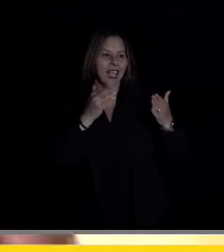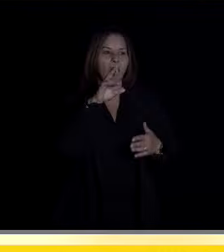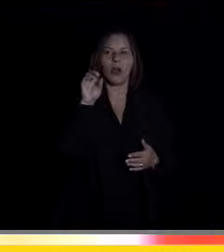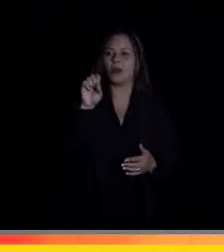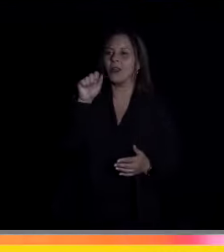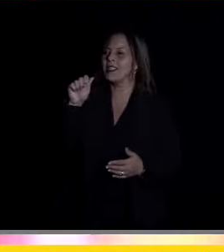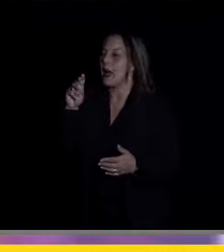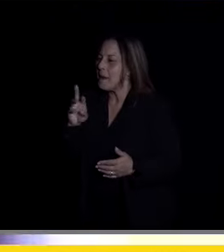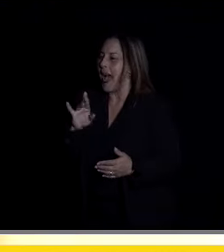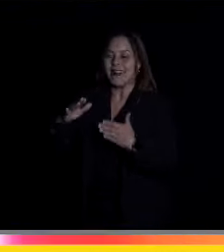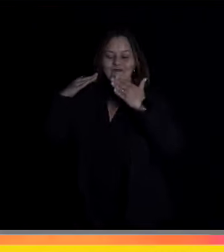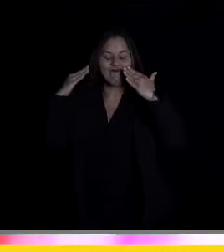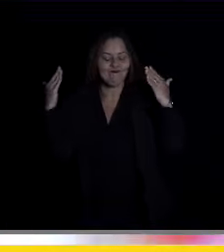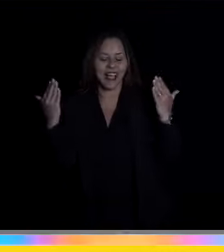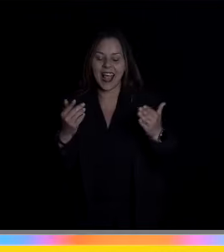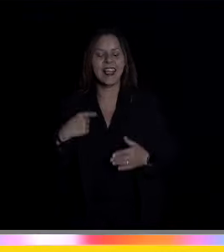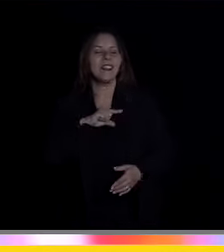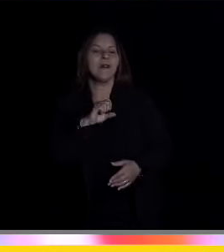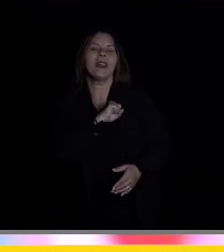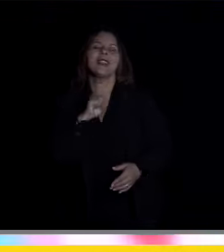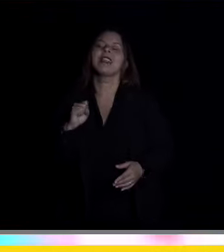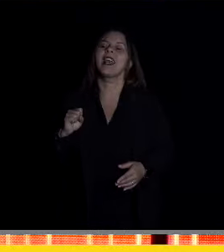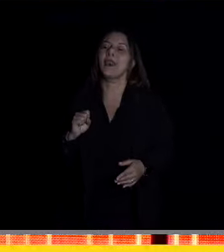Trujillo Plumey, gracias Rosamar, nuestra senadora.